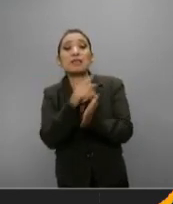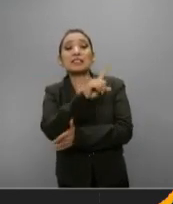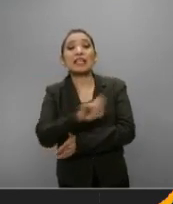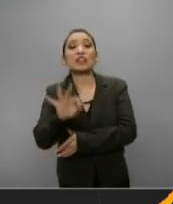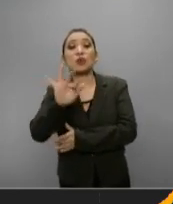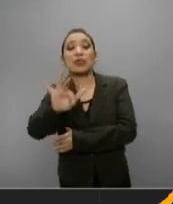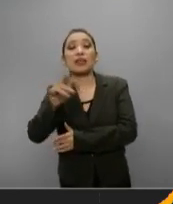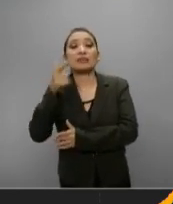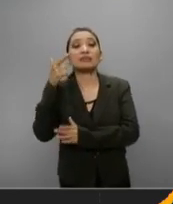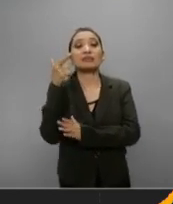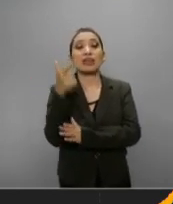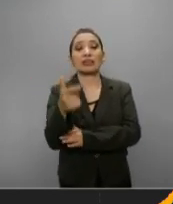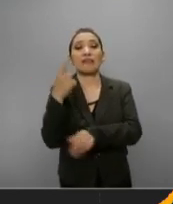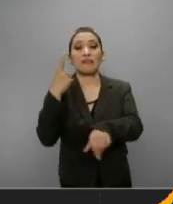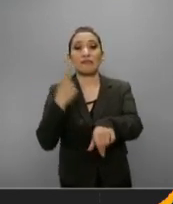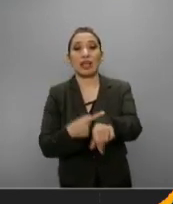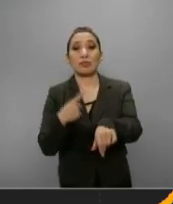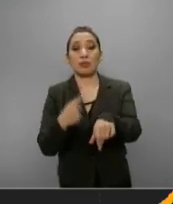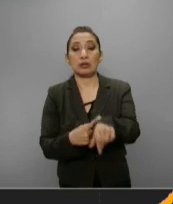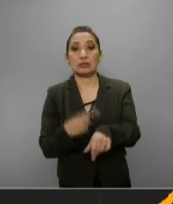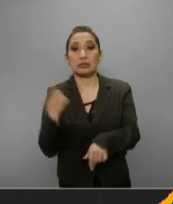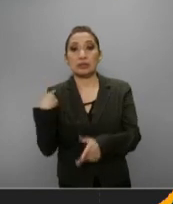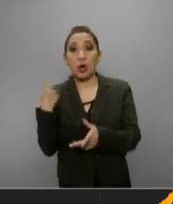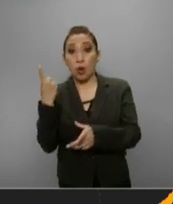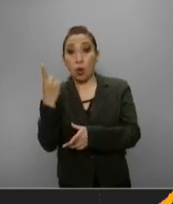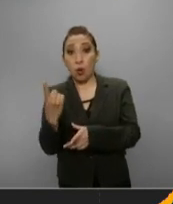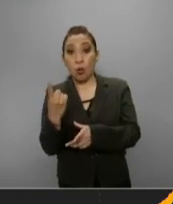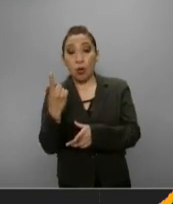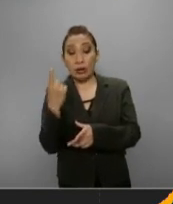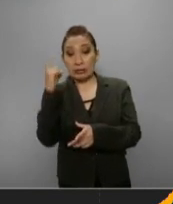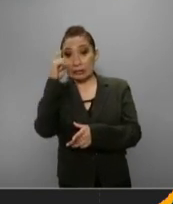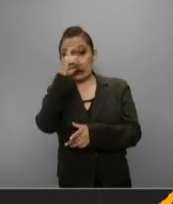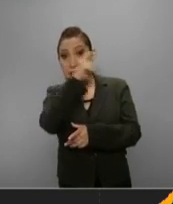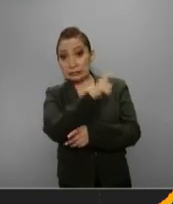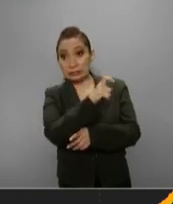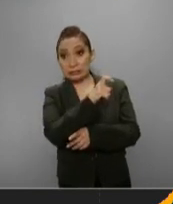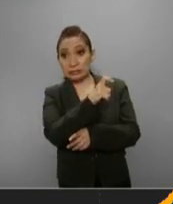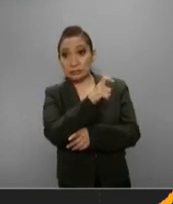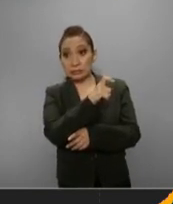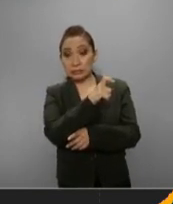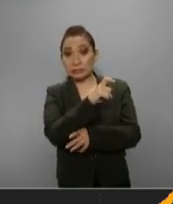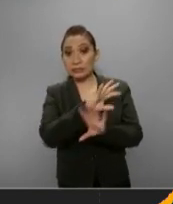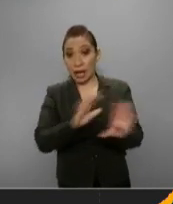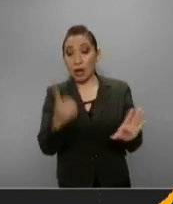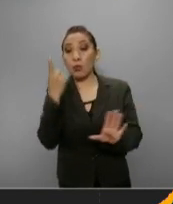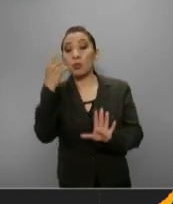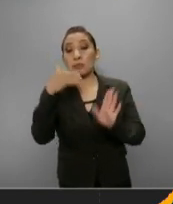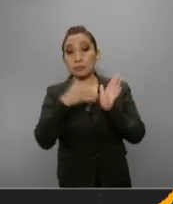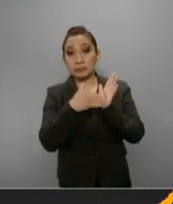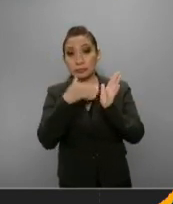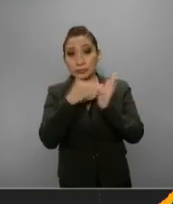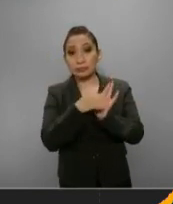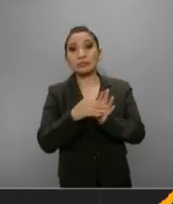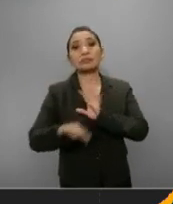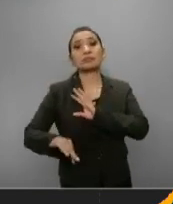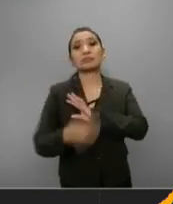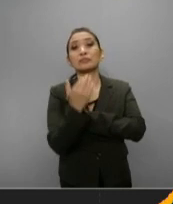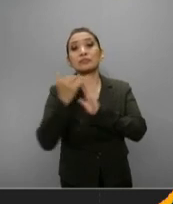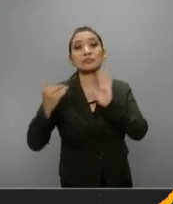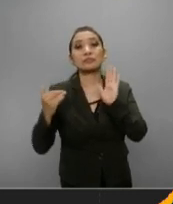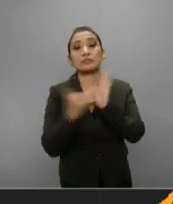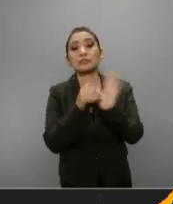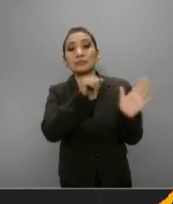1.013.157, y es difícil quedarse De hecho, a